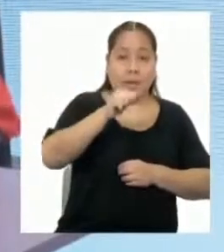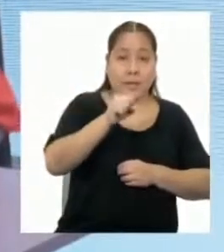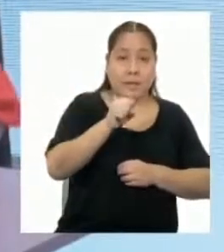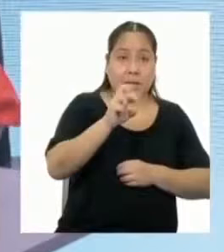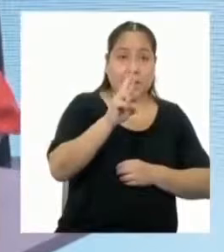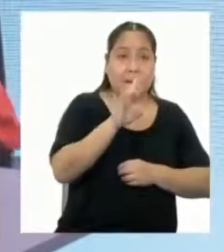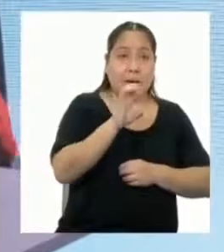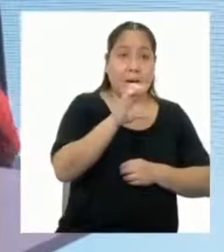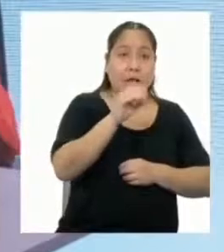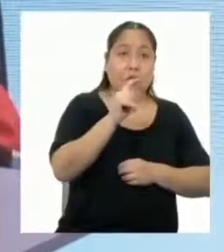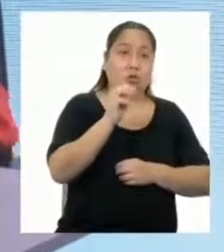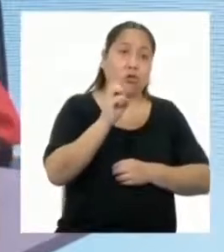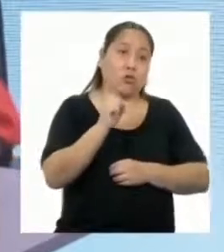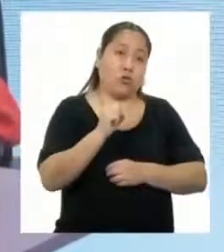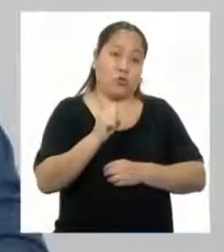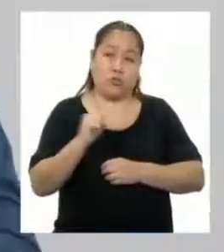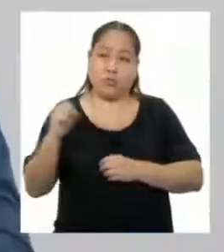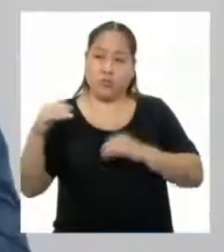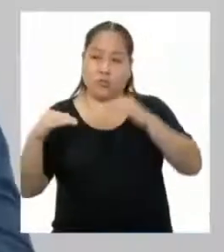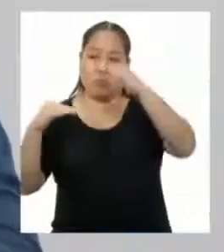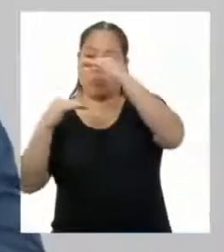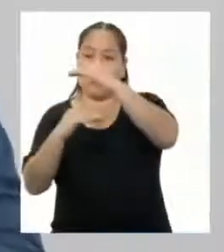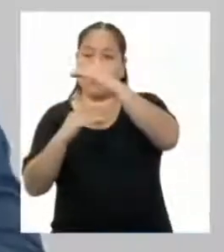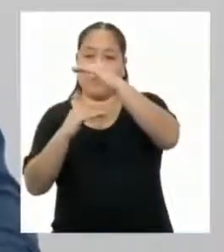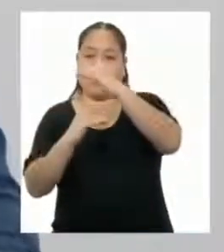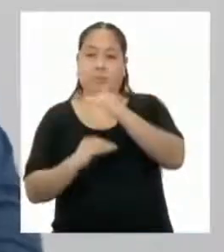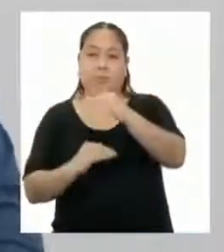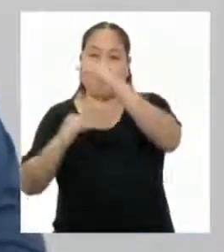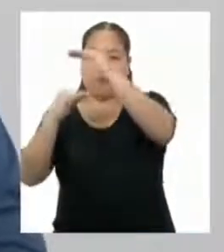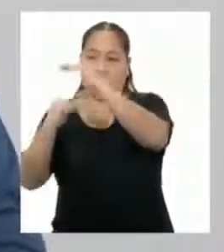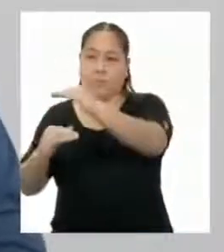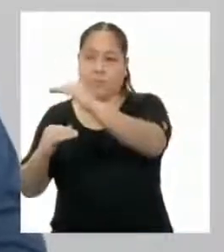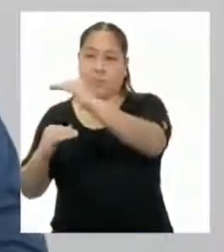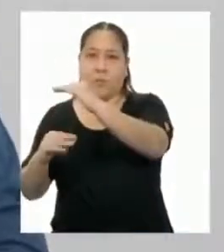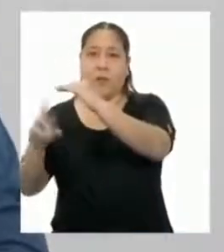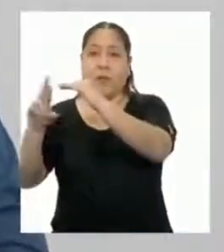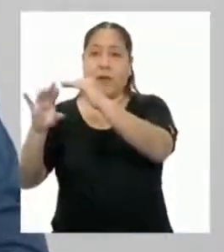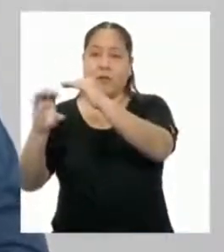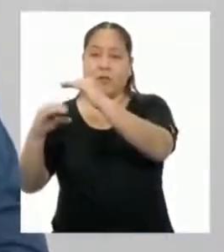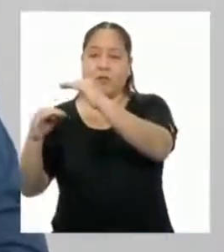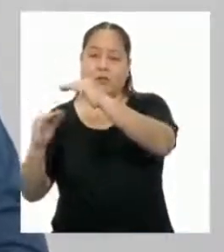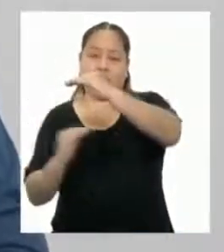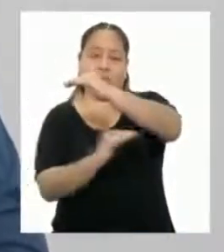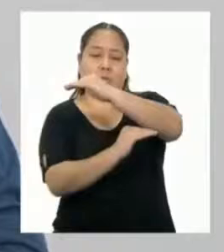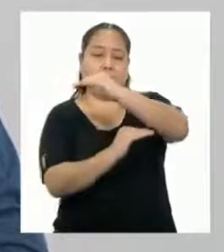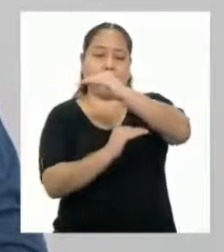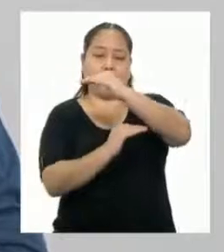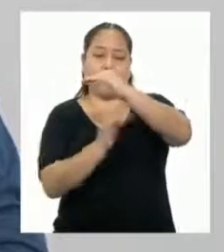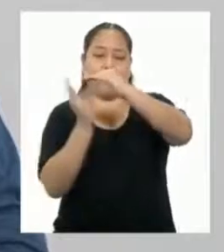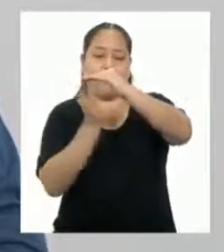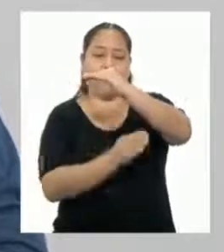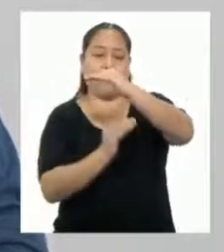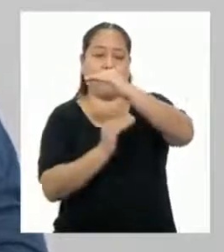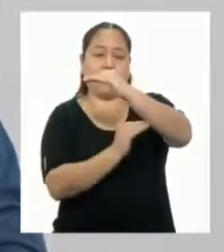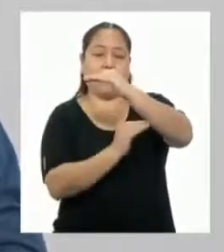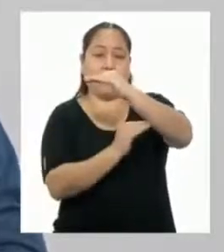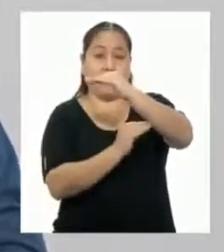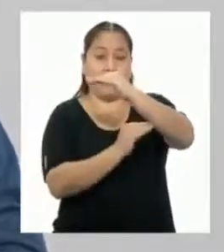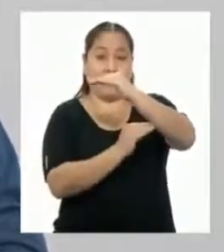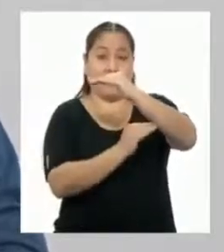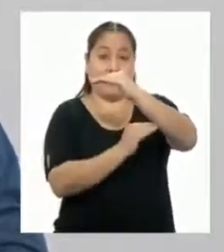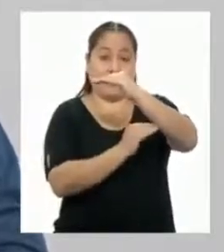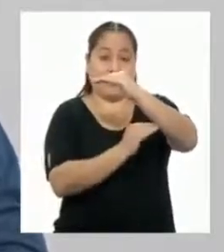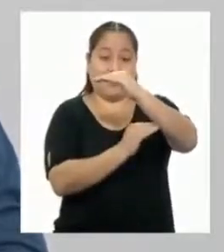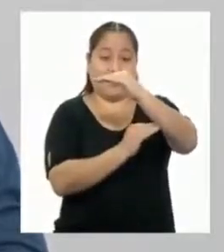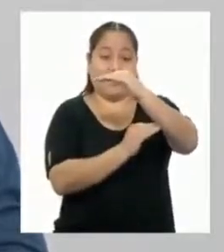no son perpendiculares a sus bases. Así es. En cambio, en el prisma recto,